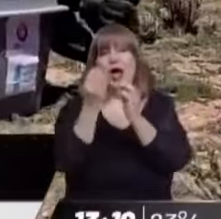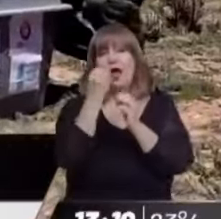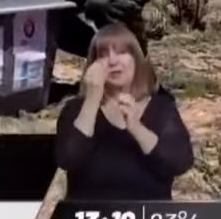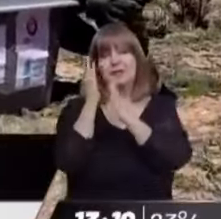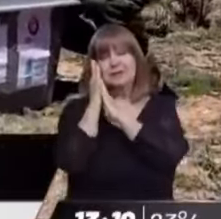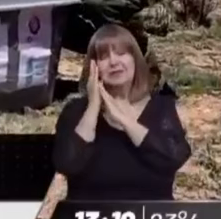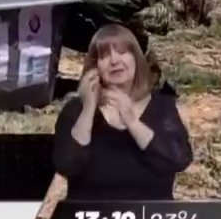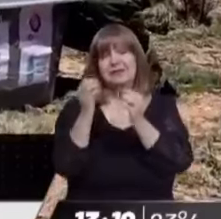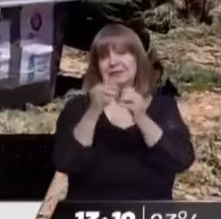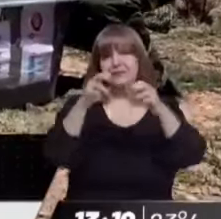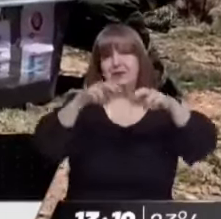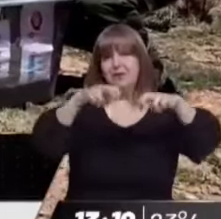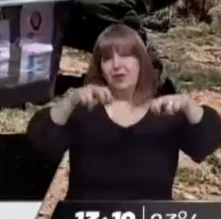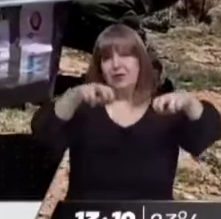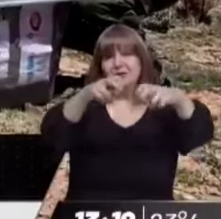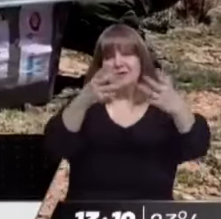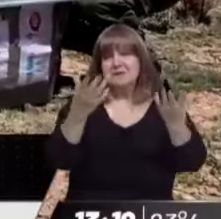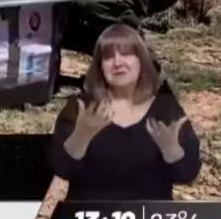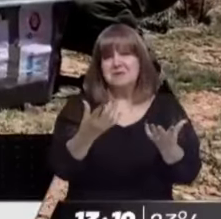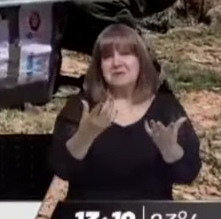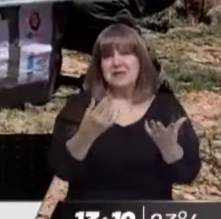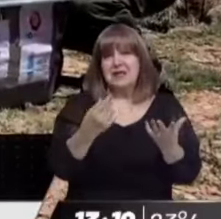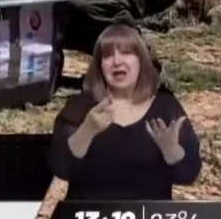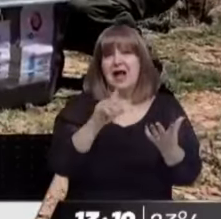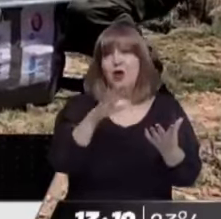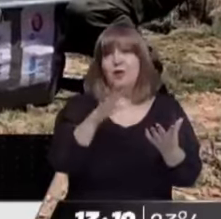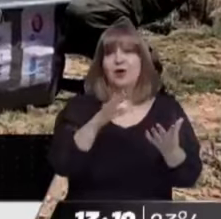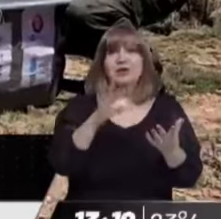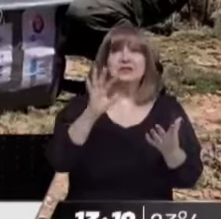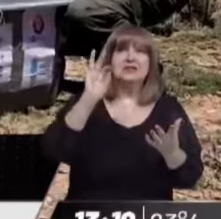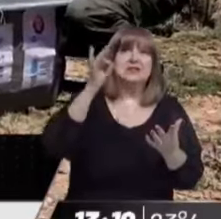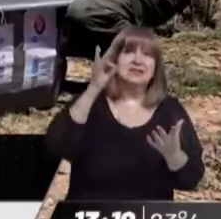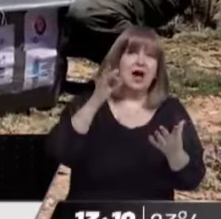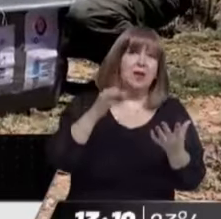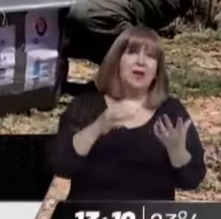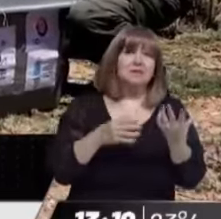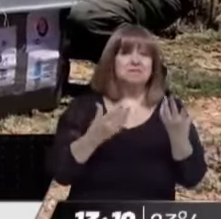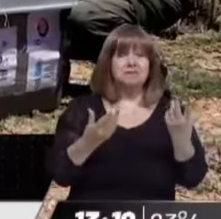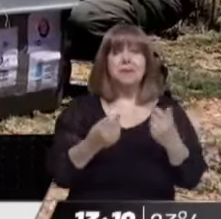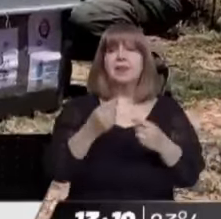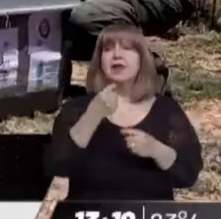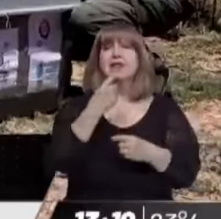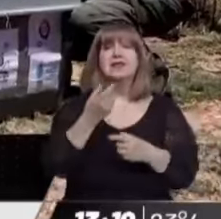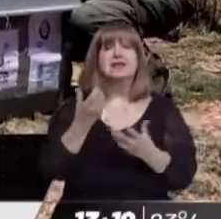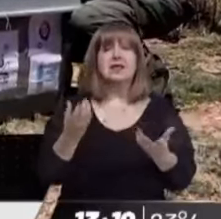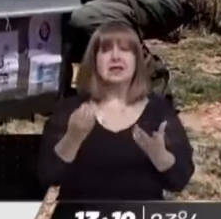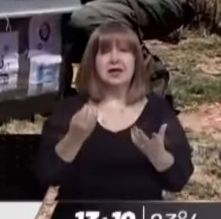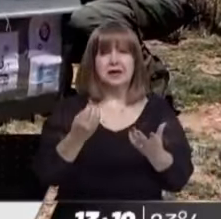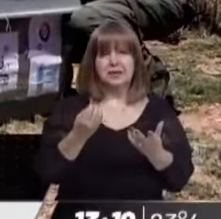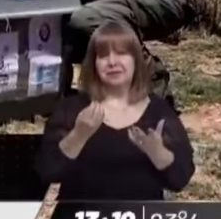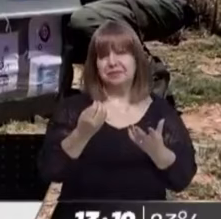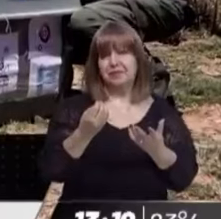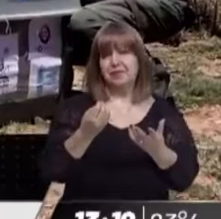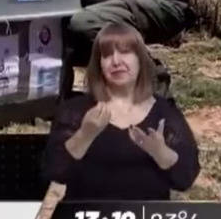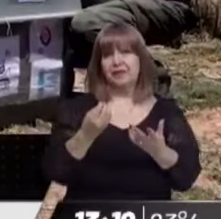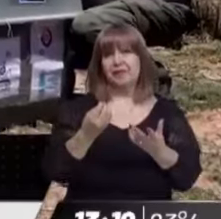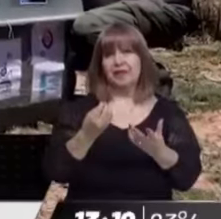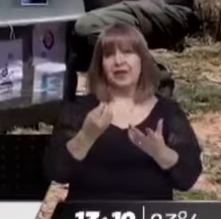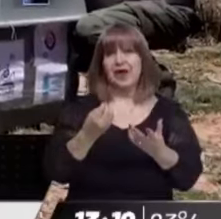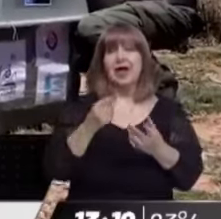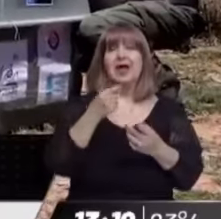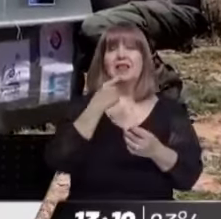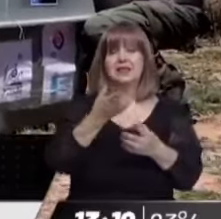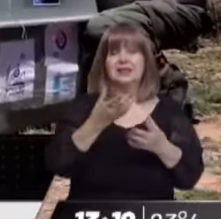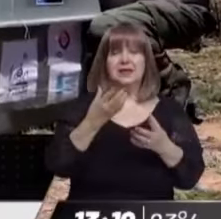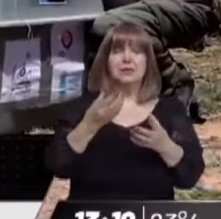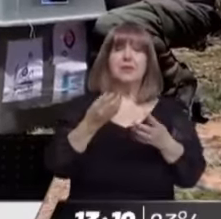comer, en algún momento se conocen, así que sí, bueno. Cebos tóxicos, los ponen los pobladores pues generalmente para matar al puma. ¿Qué se